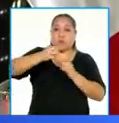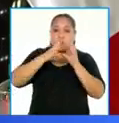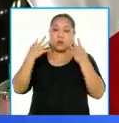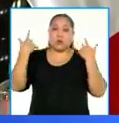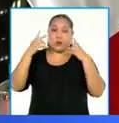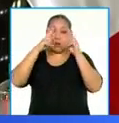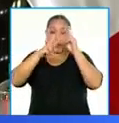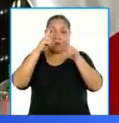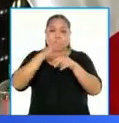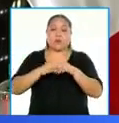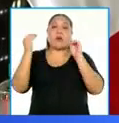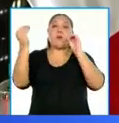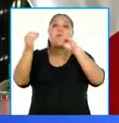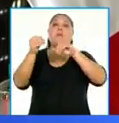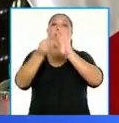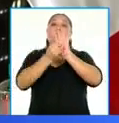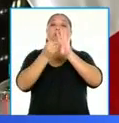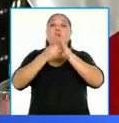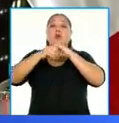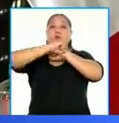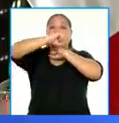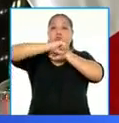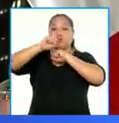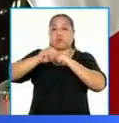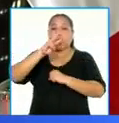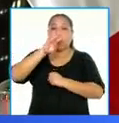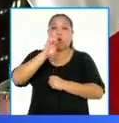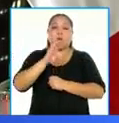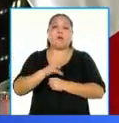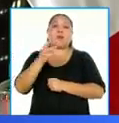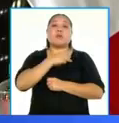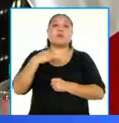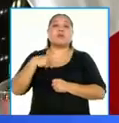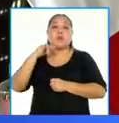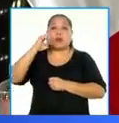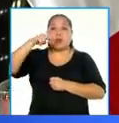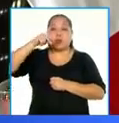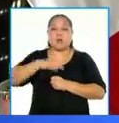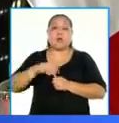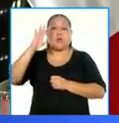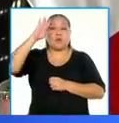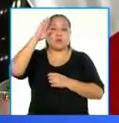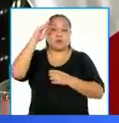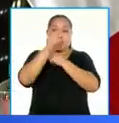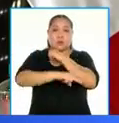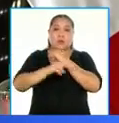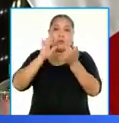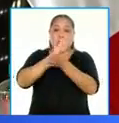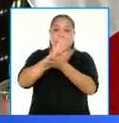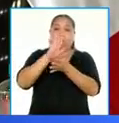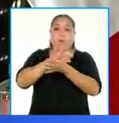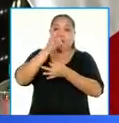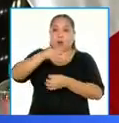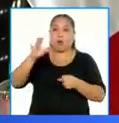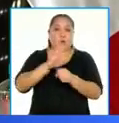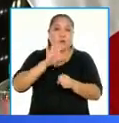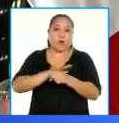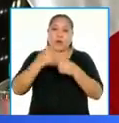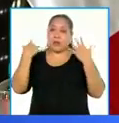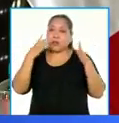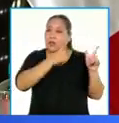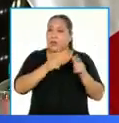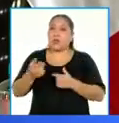a publicar en la web del Ministerio del Interior y de la Policía Nacional el documento completo que ya está terminado, hoy día se ha distribuido